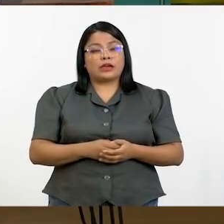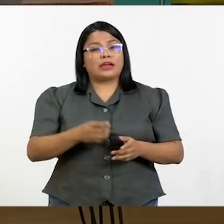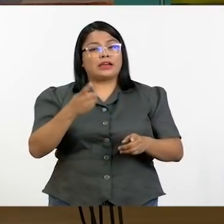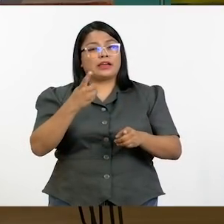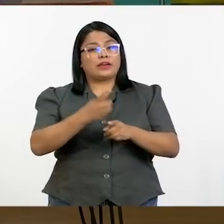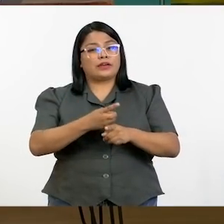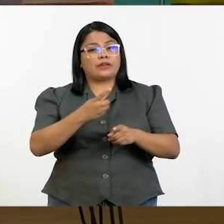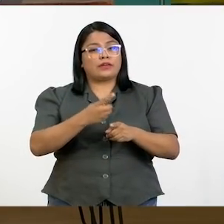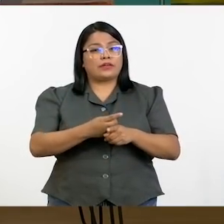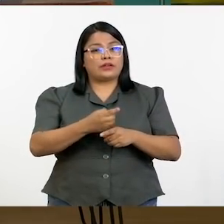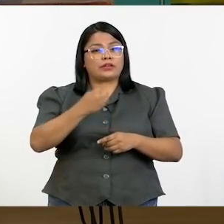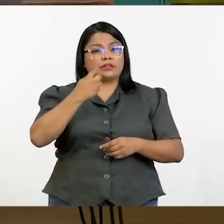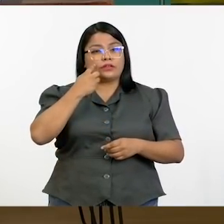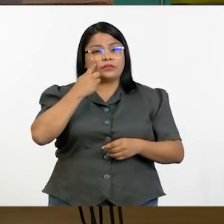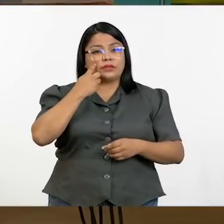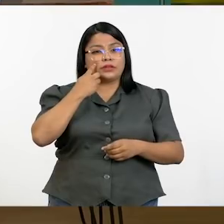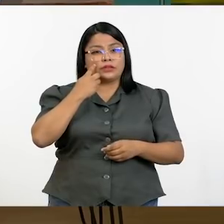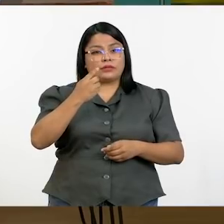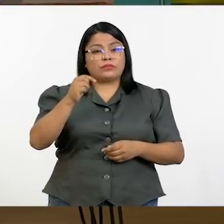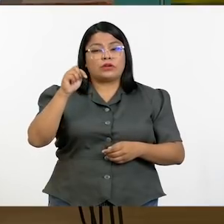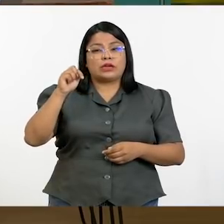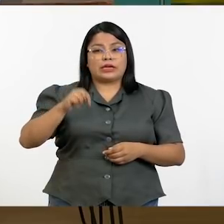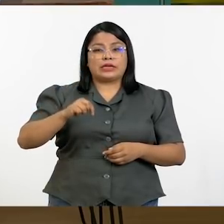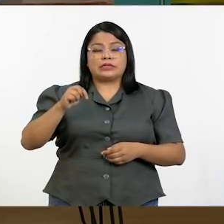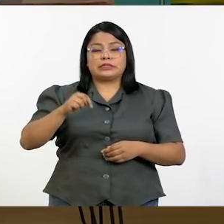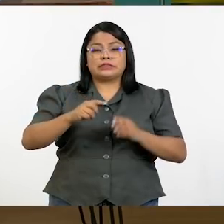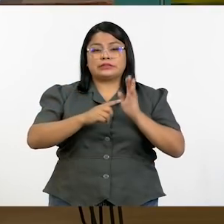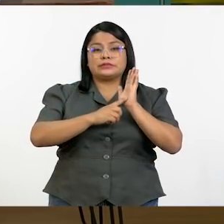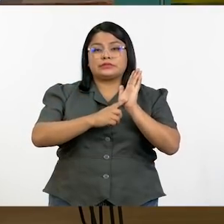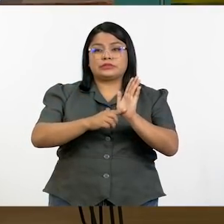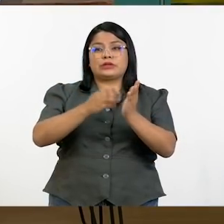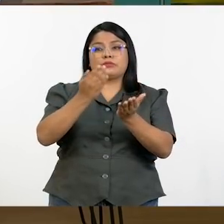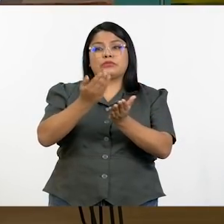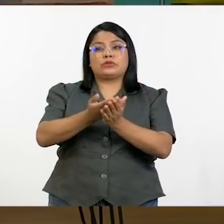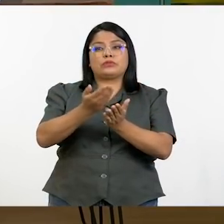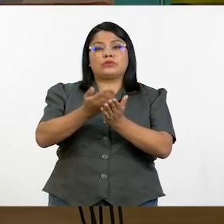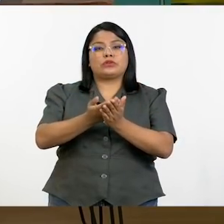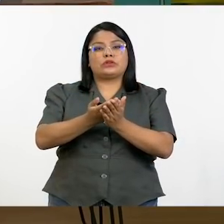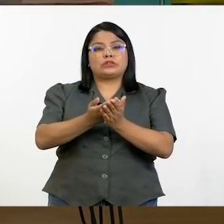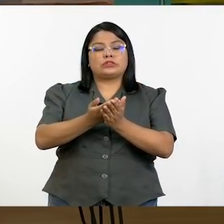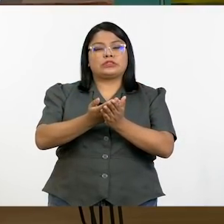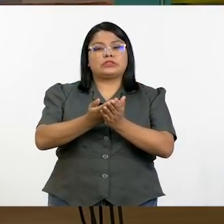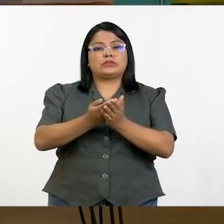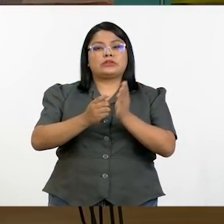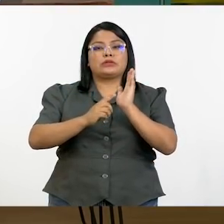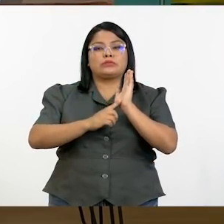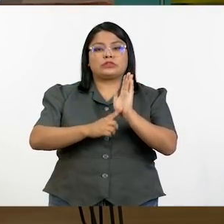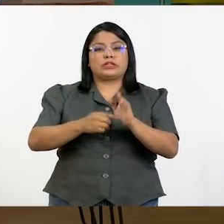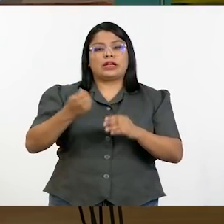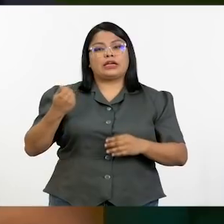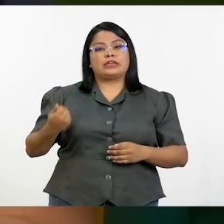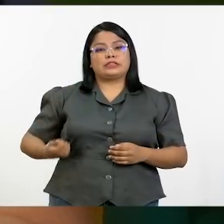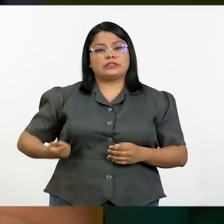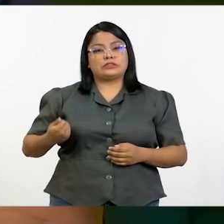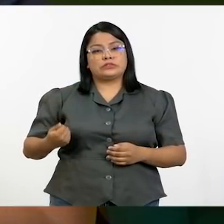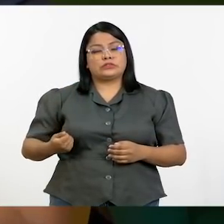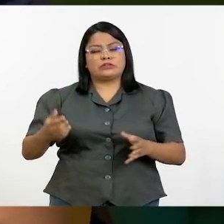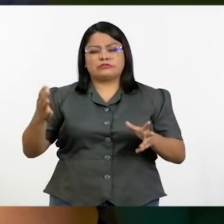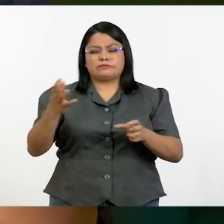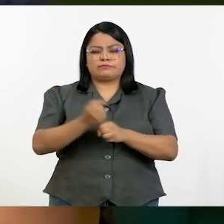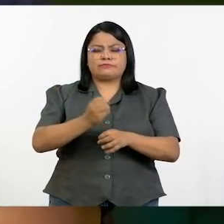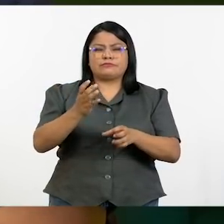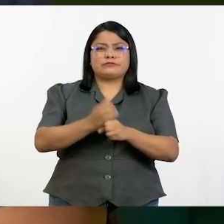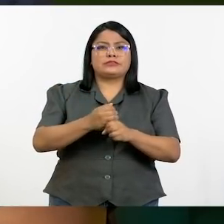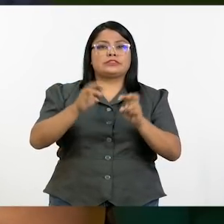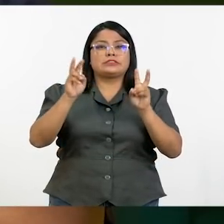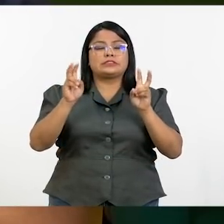es, Paola, porque como nos dimos cuenta, estos recuadros tienen el propósito de mostrarle al estudiante un